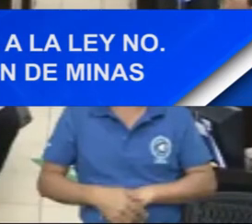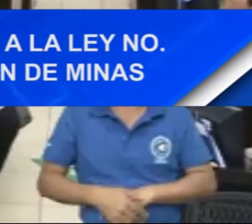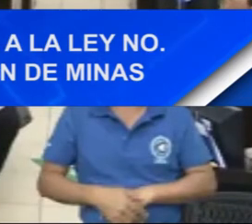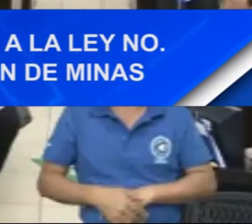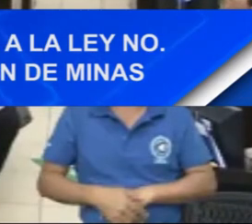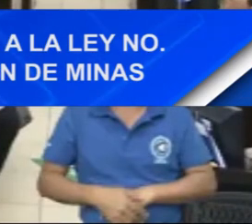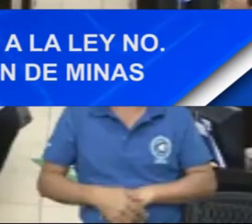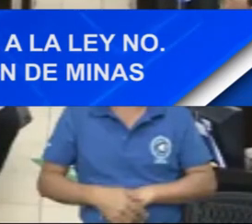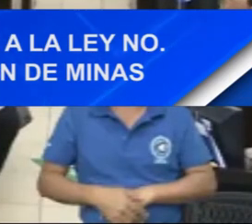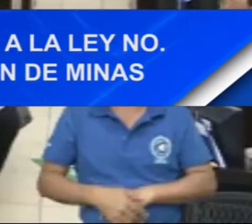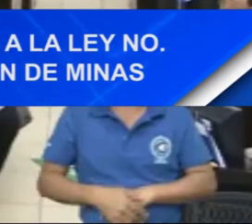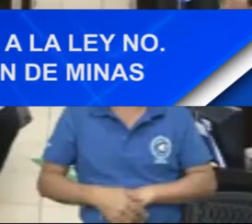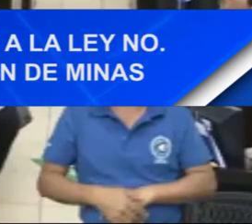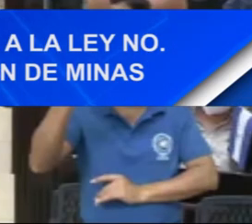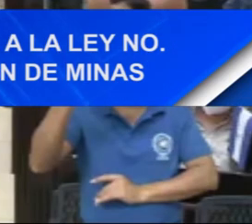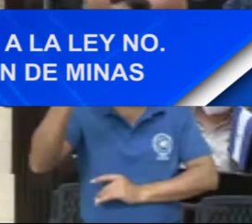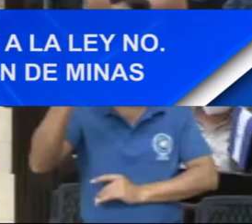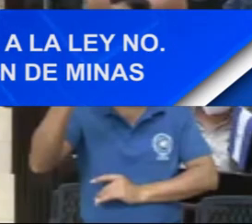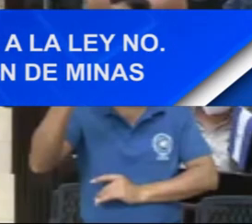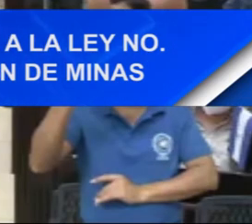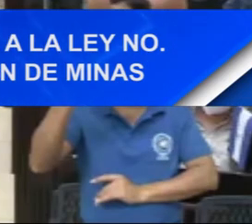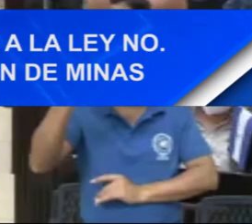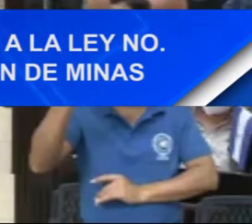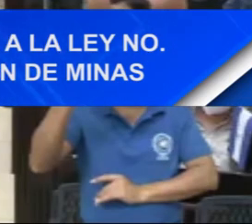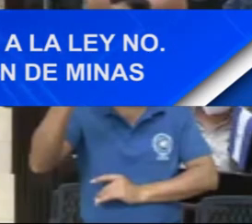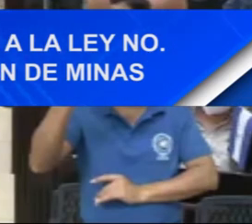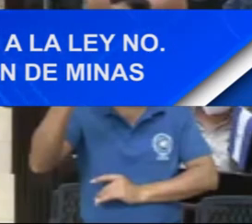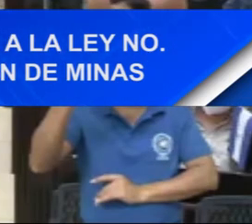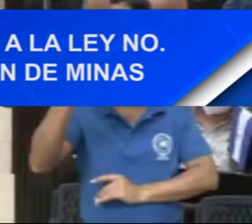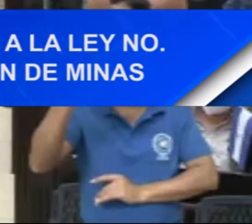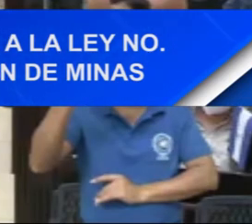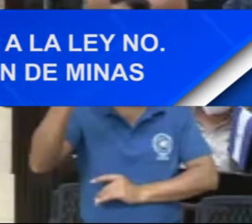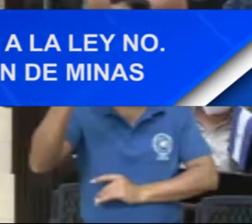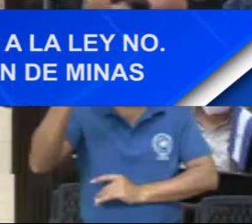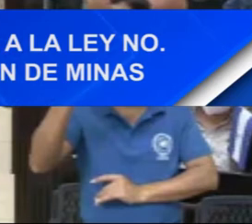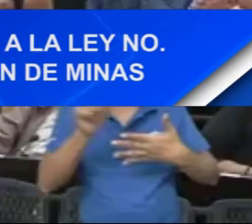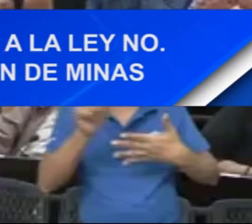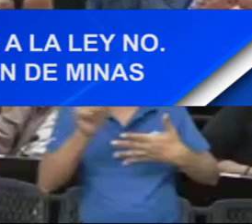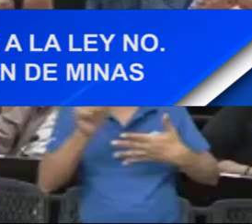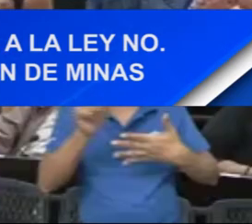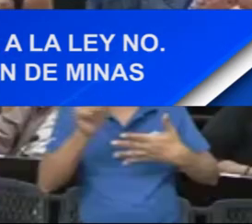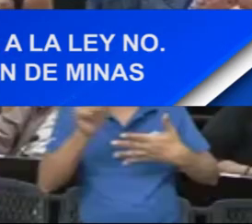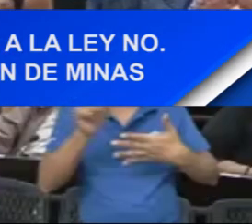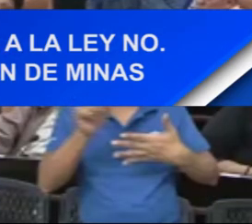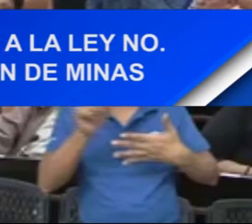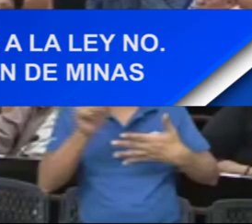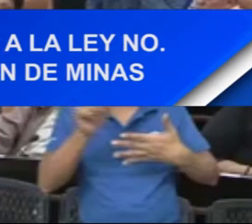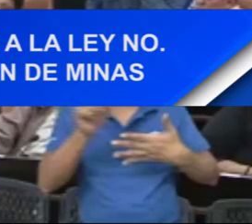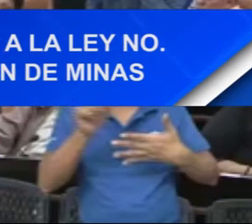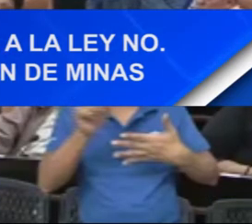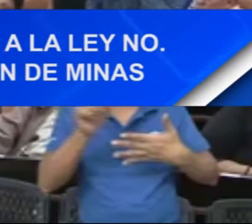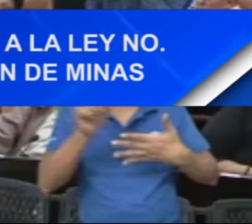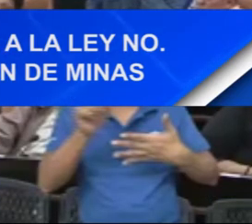incumplimientos establecidos por el menos en consonancia el artículo 2 de la presente